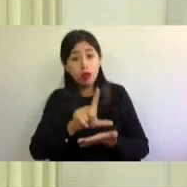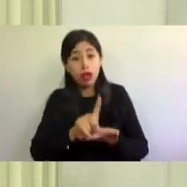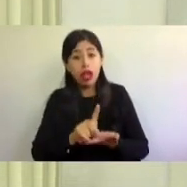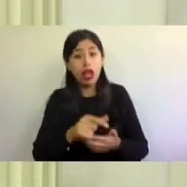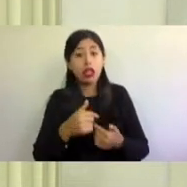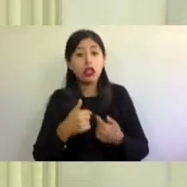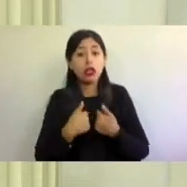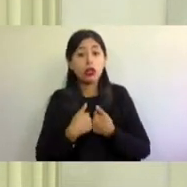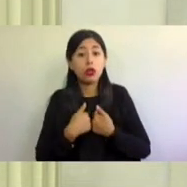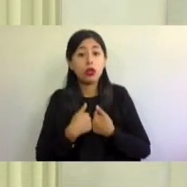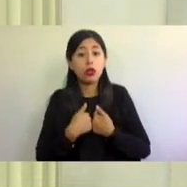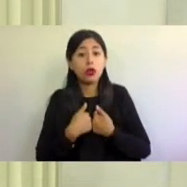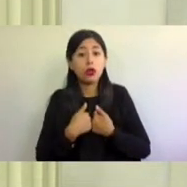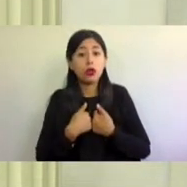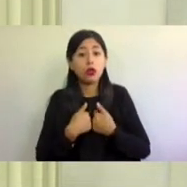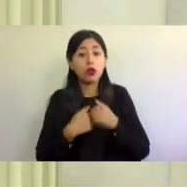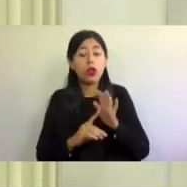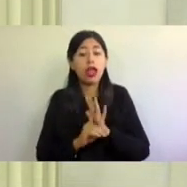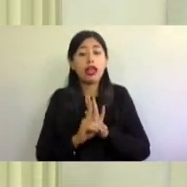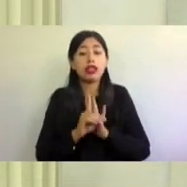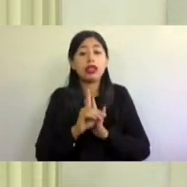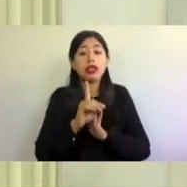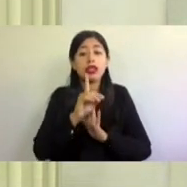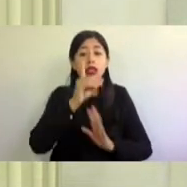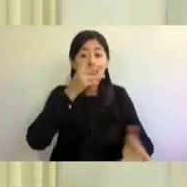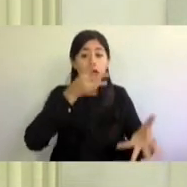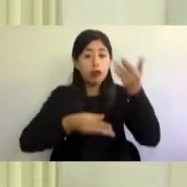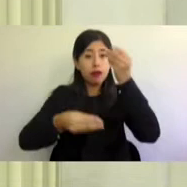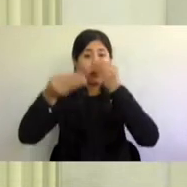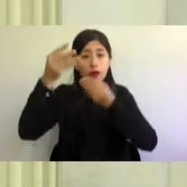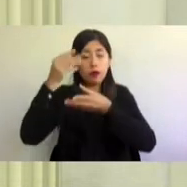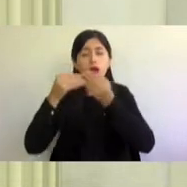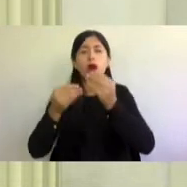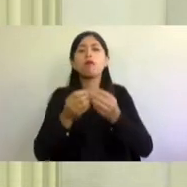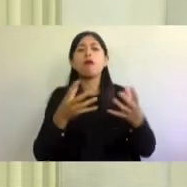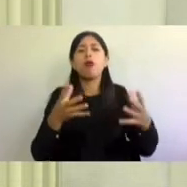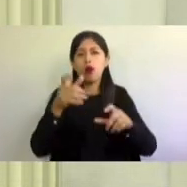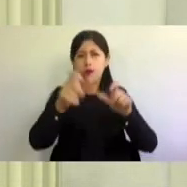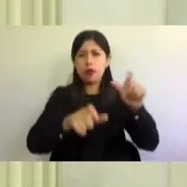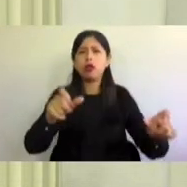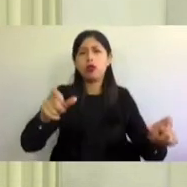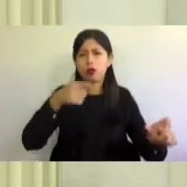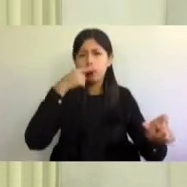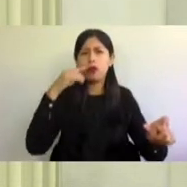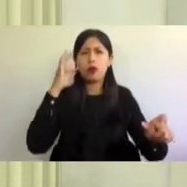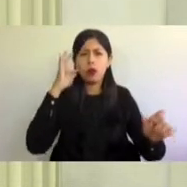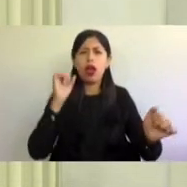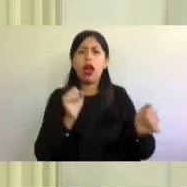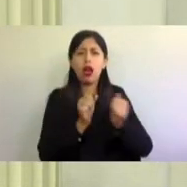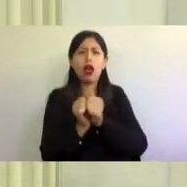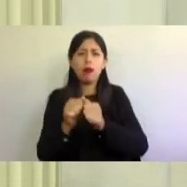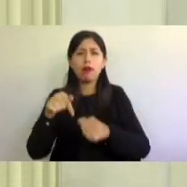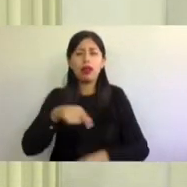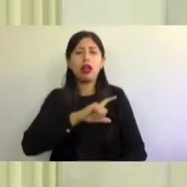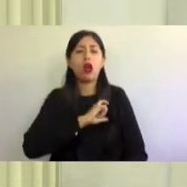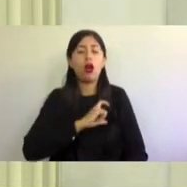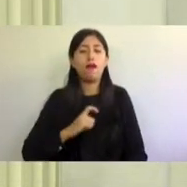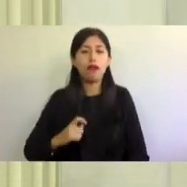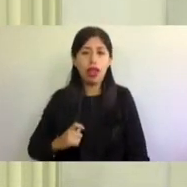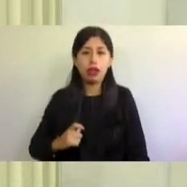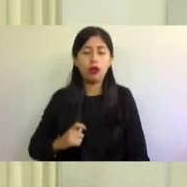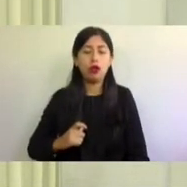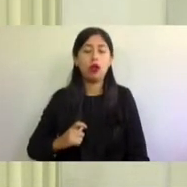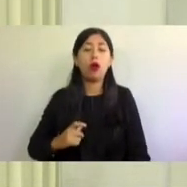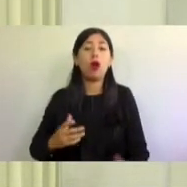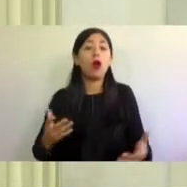fui desarrollando y en conjunto con muchos de los que hoy día muchos y muchos de los cristianos acompañan a nuestro gobierno la manera de ver el